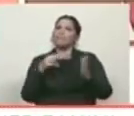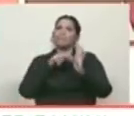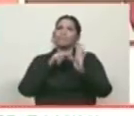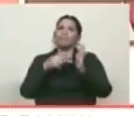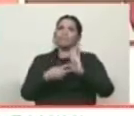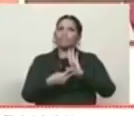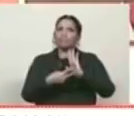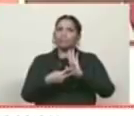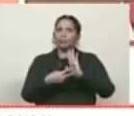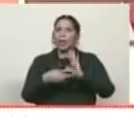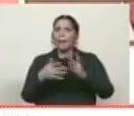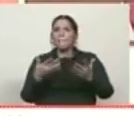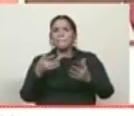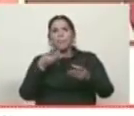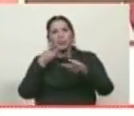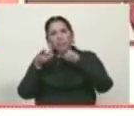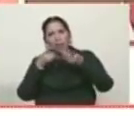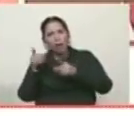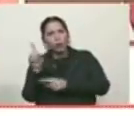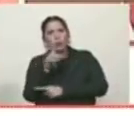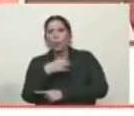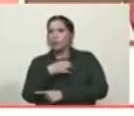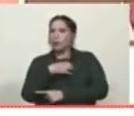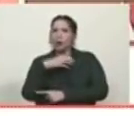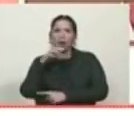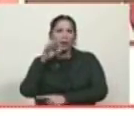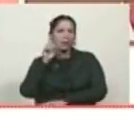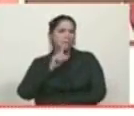porque el diálogo no podría ser un chantaje para nosotros